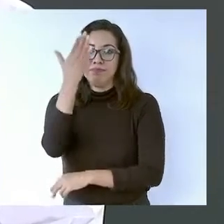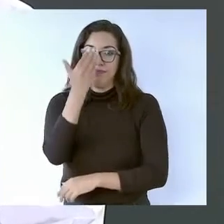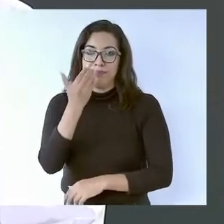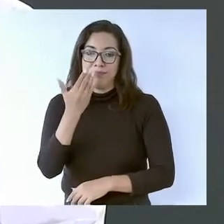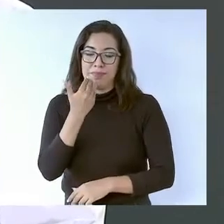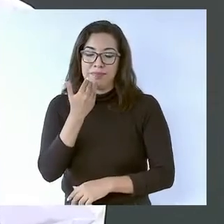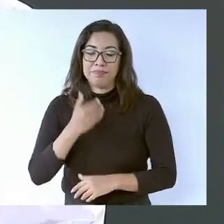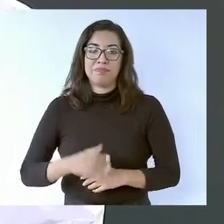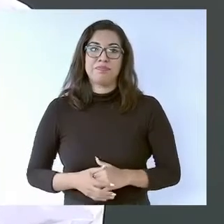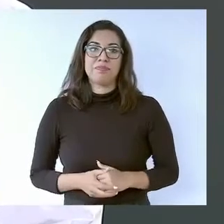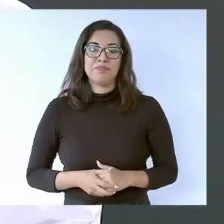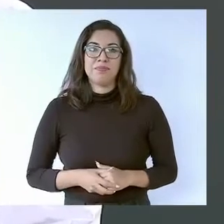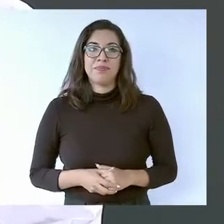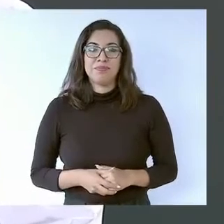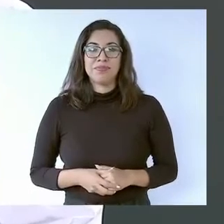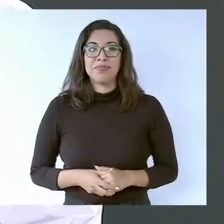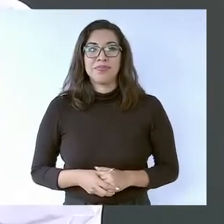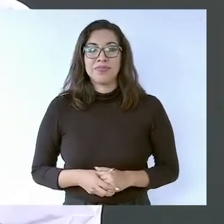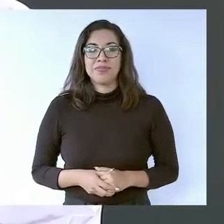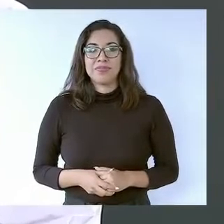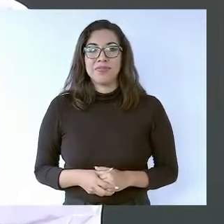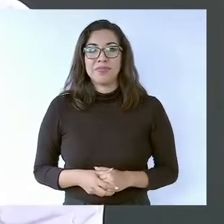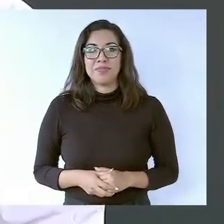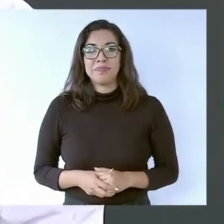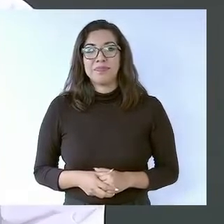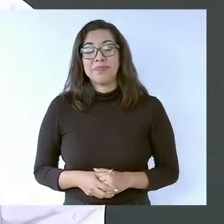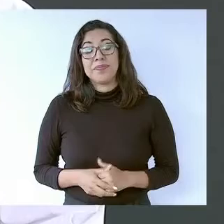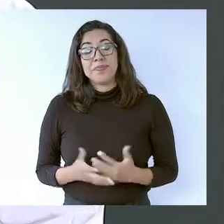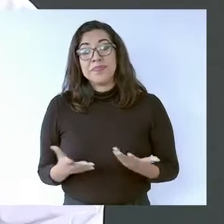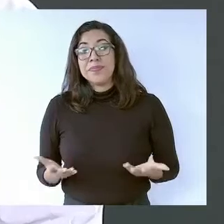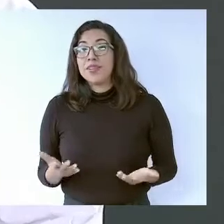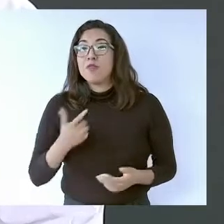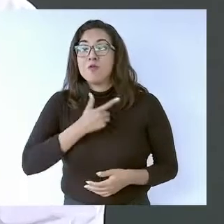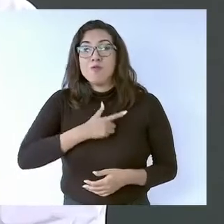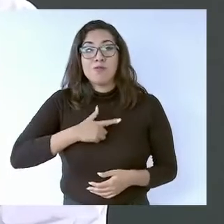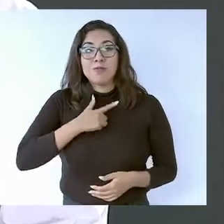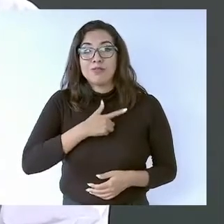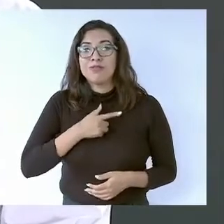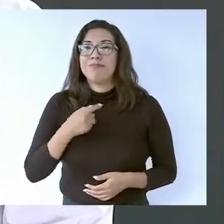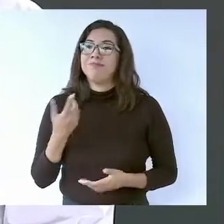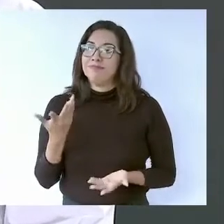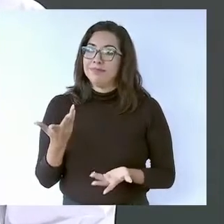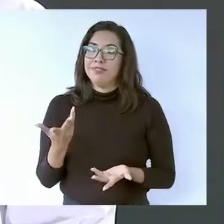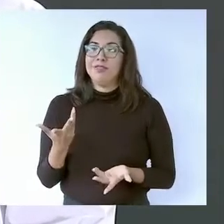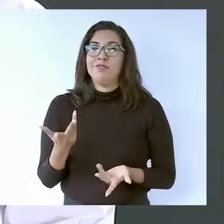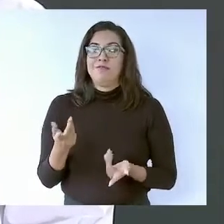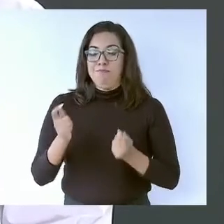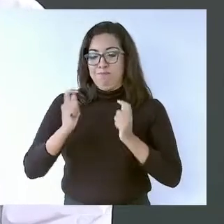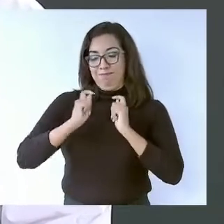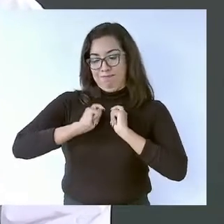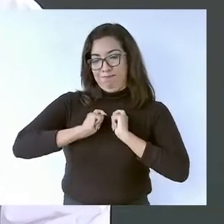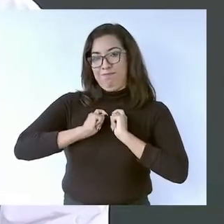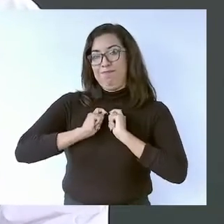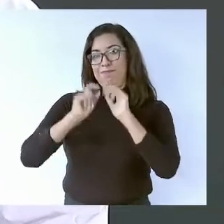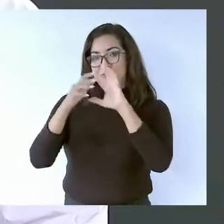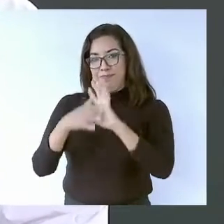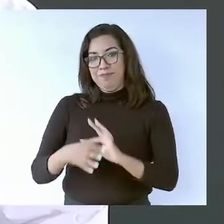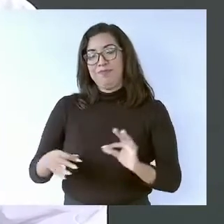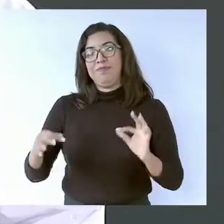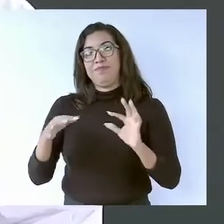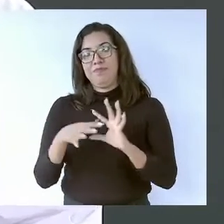honor compartir con ustedes, en nombre del consorcio formado por Grupo México y Axona,